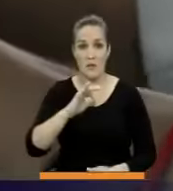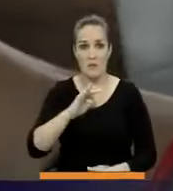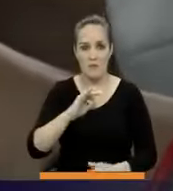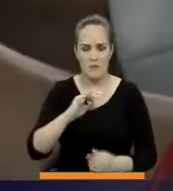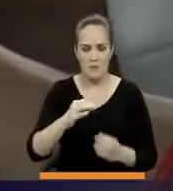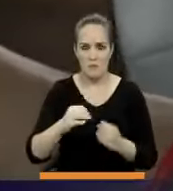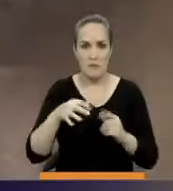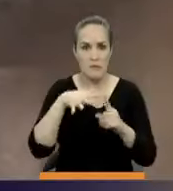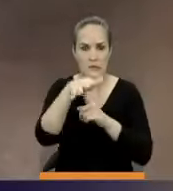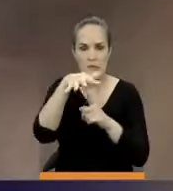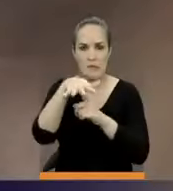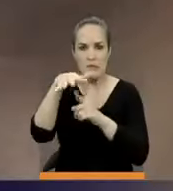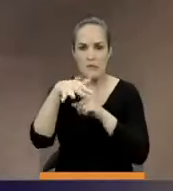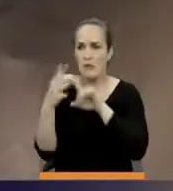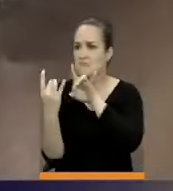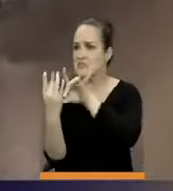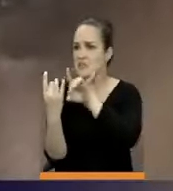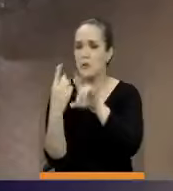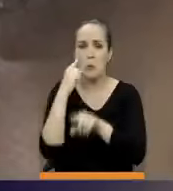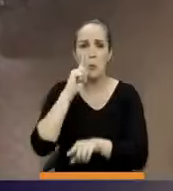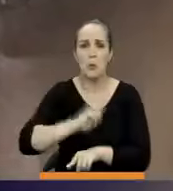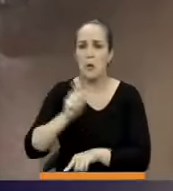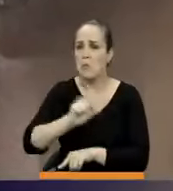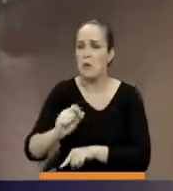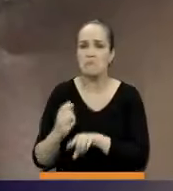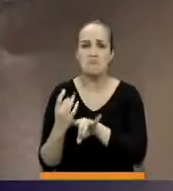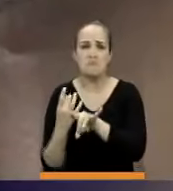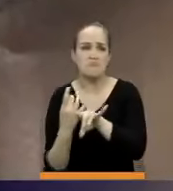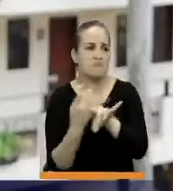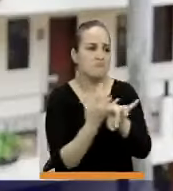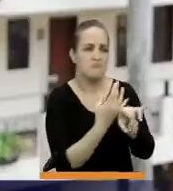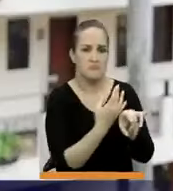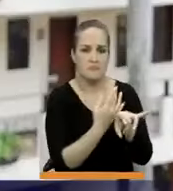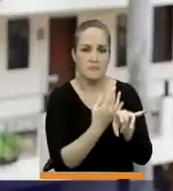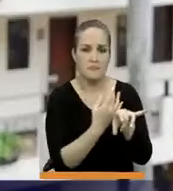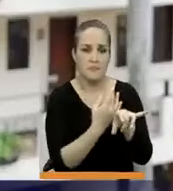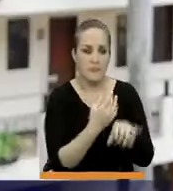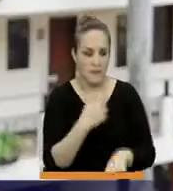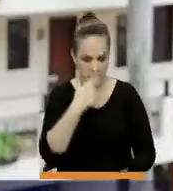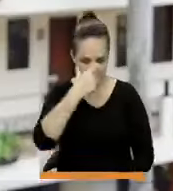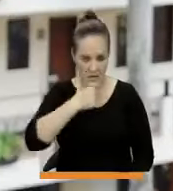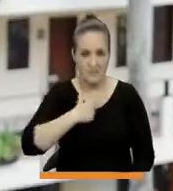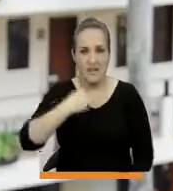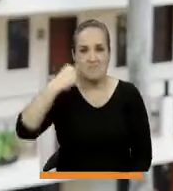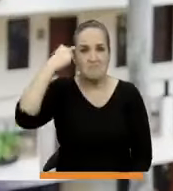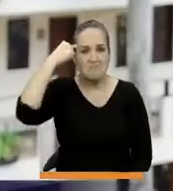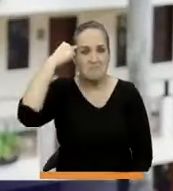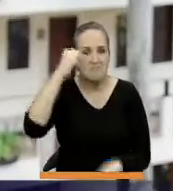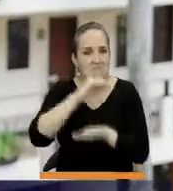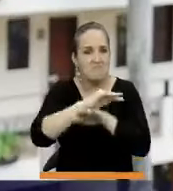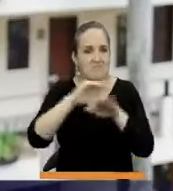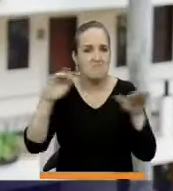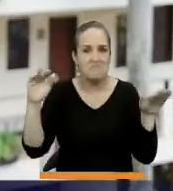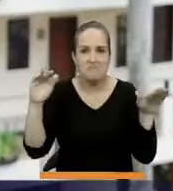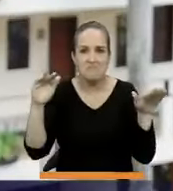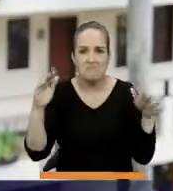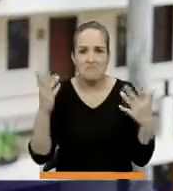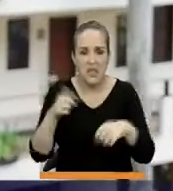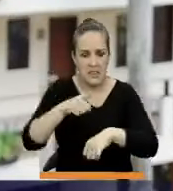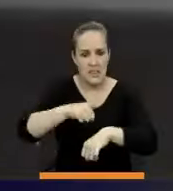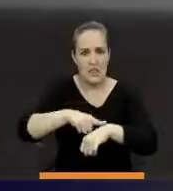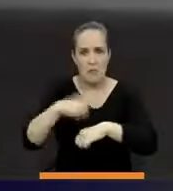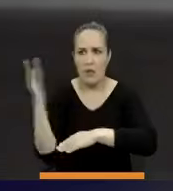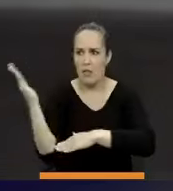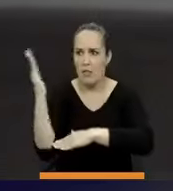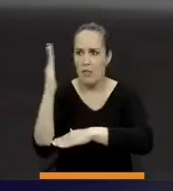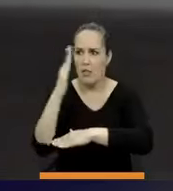a riesgos al interactuar con desconocidos en Internet. Ellos no están viendo como demasiado ese tiempo que están